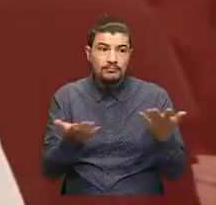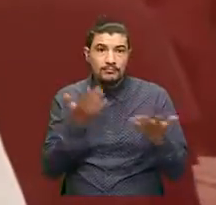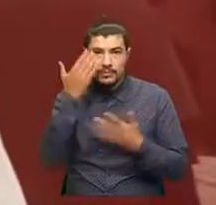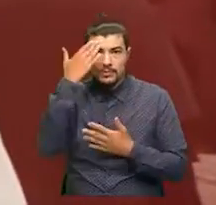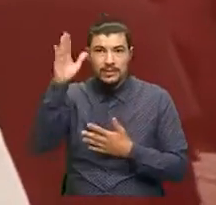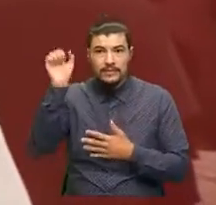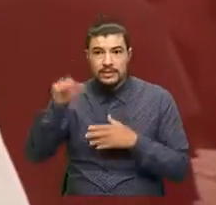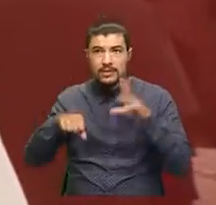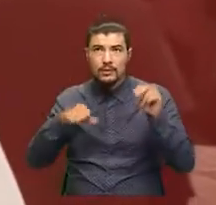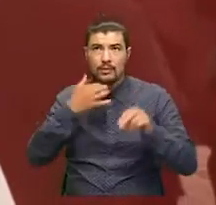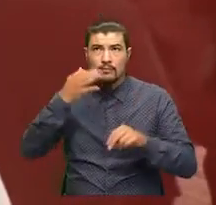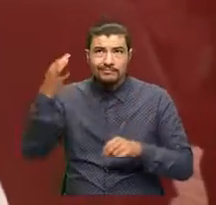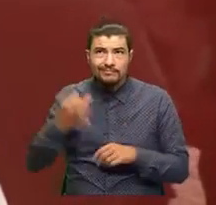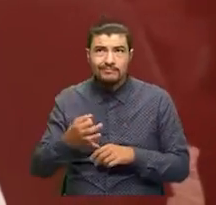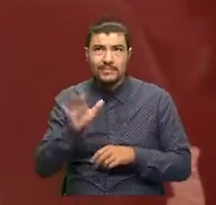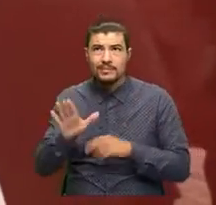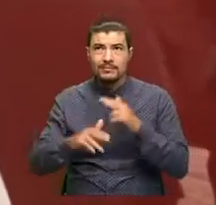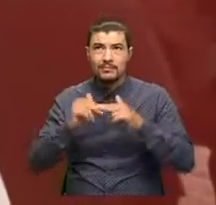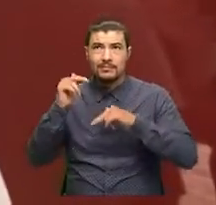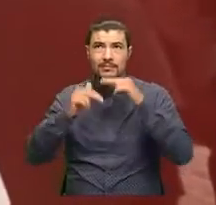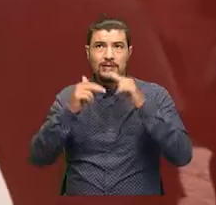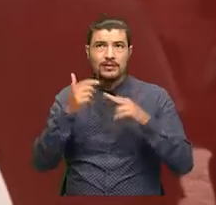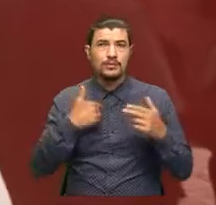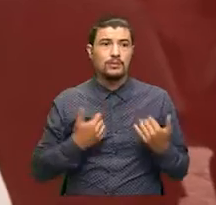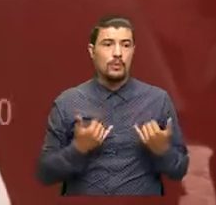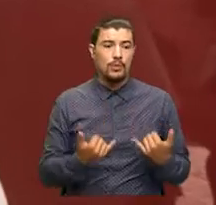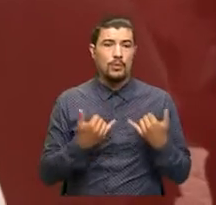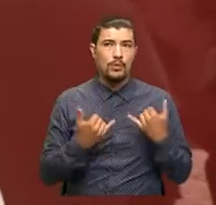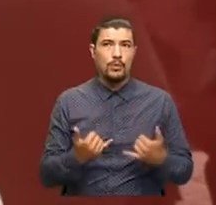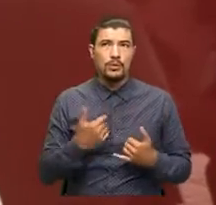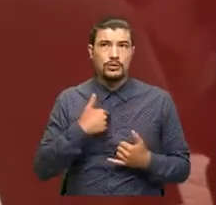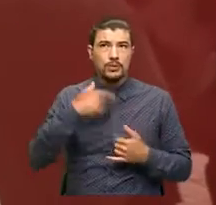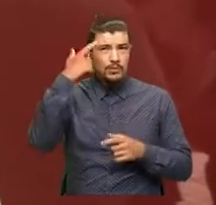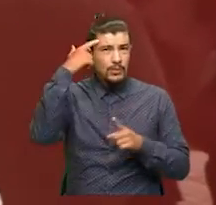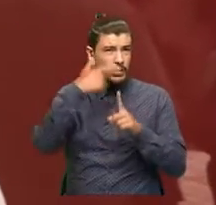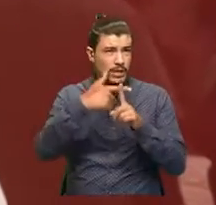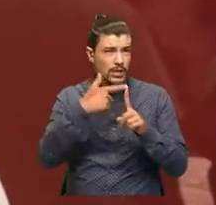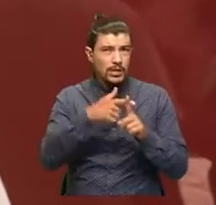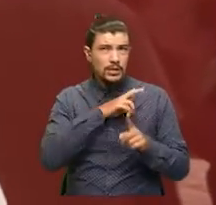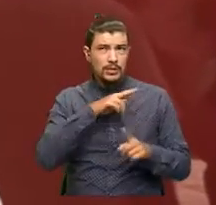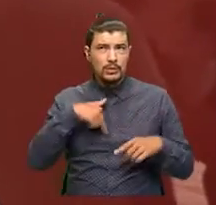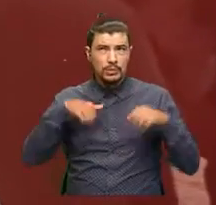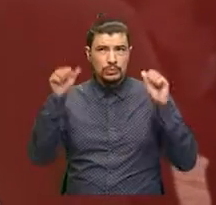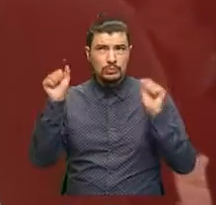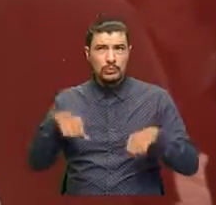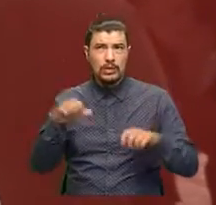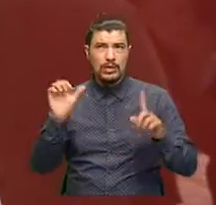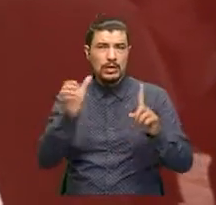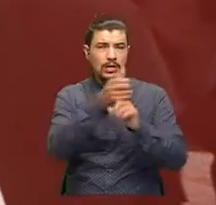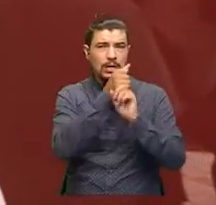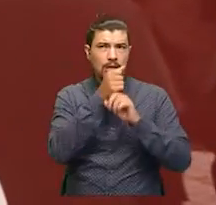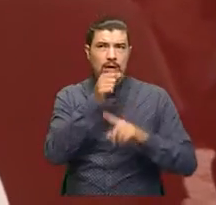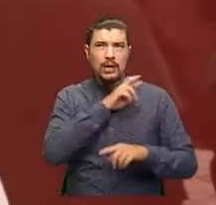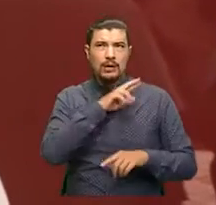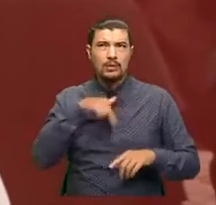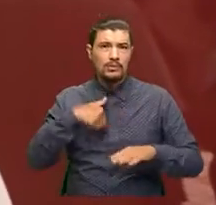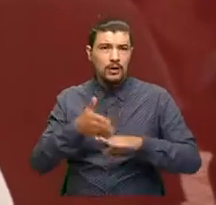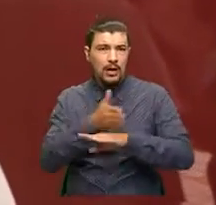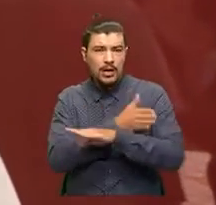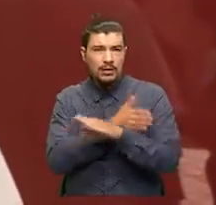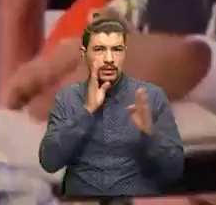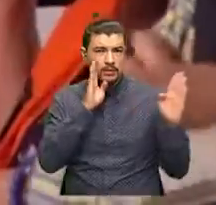yo hoy no no soy optimista de que podamos lograr lo que habíamos planeado